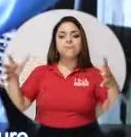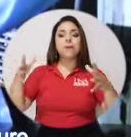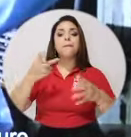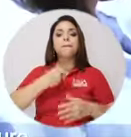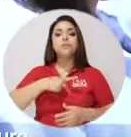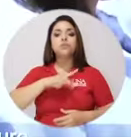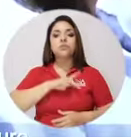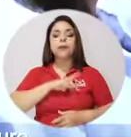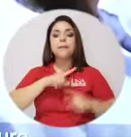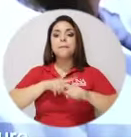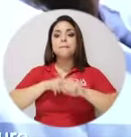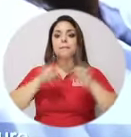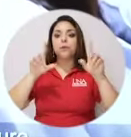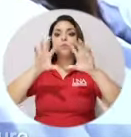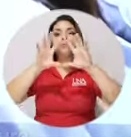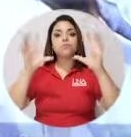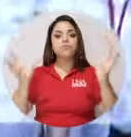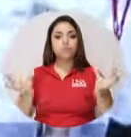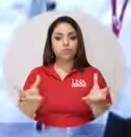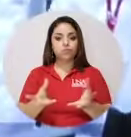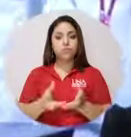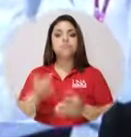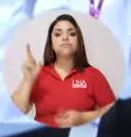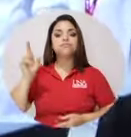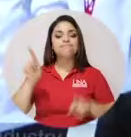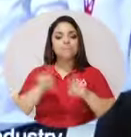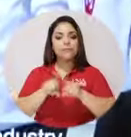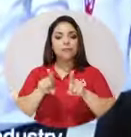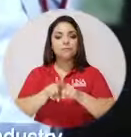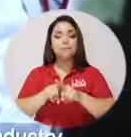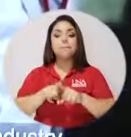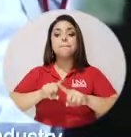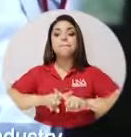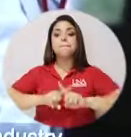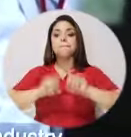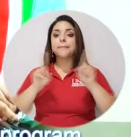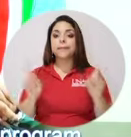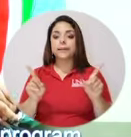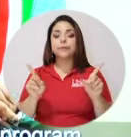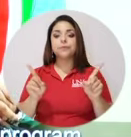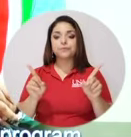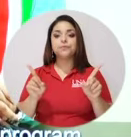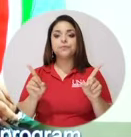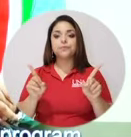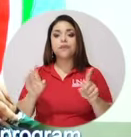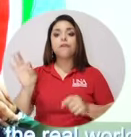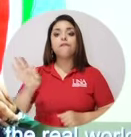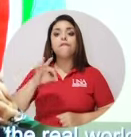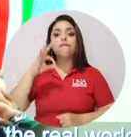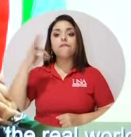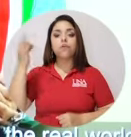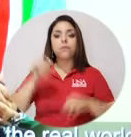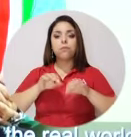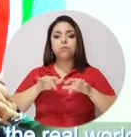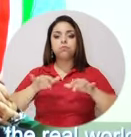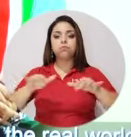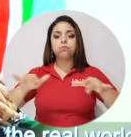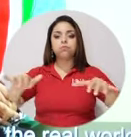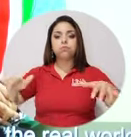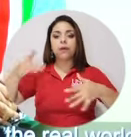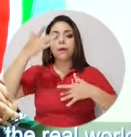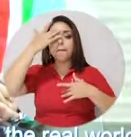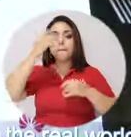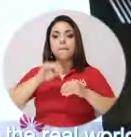también mucho más planetaria, sino también que las mismas formas de propagación de la